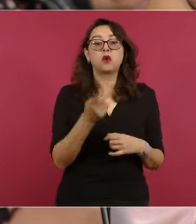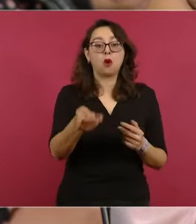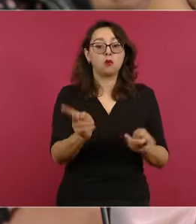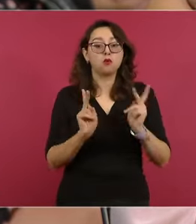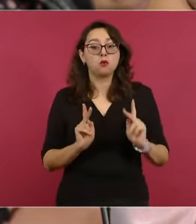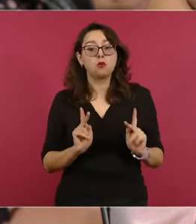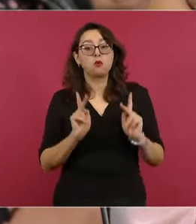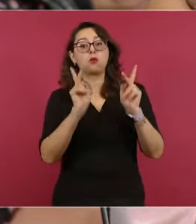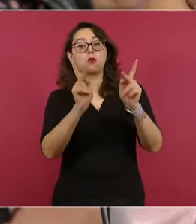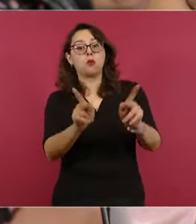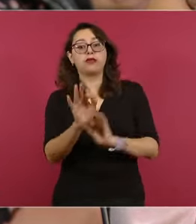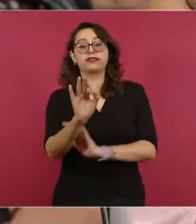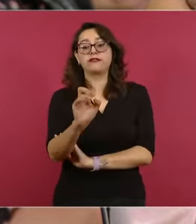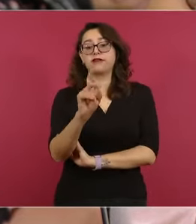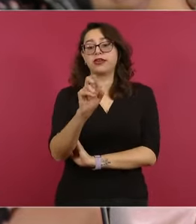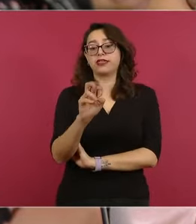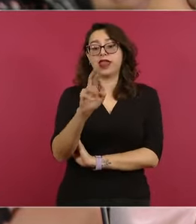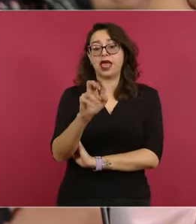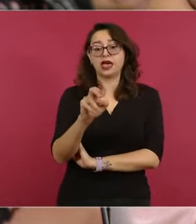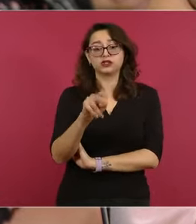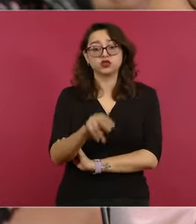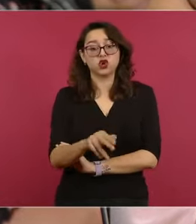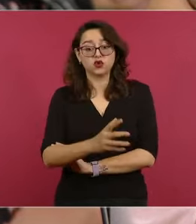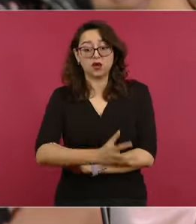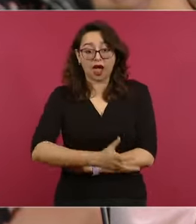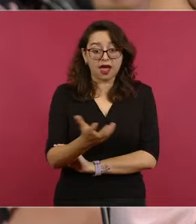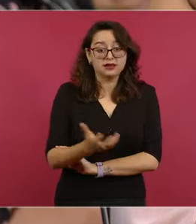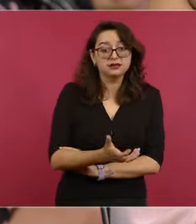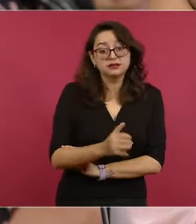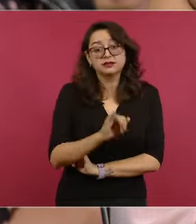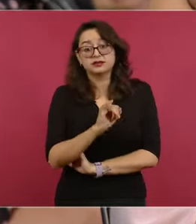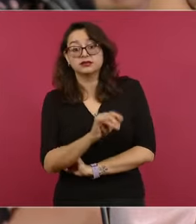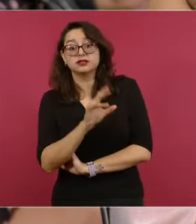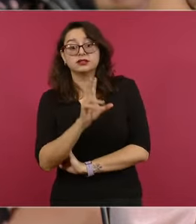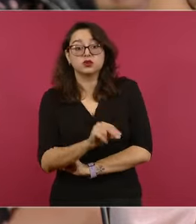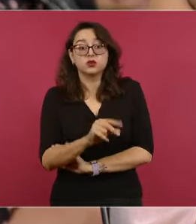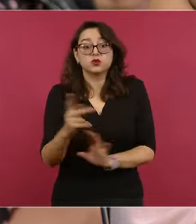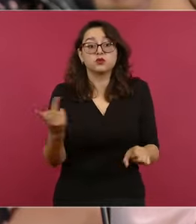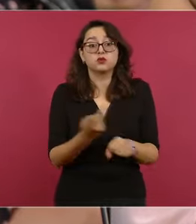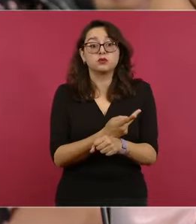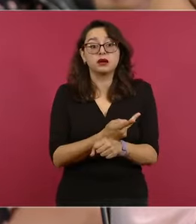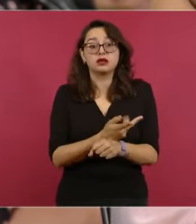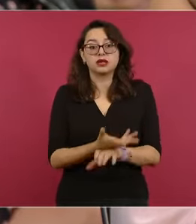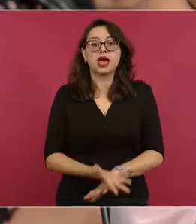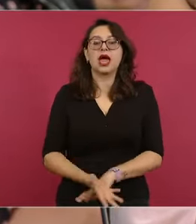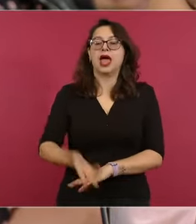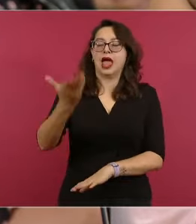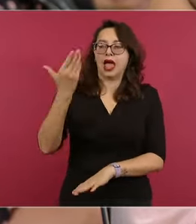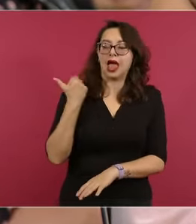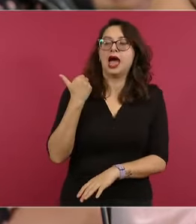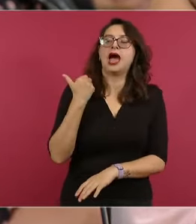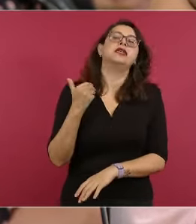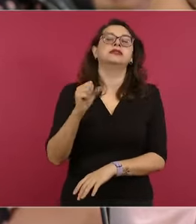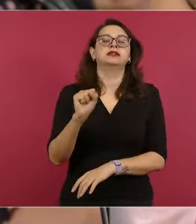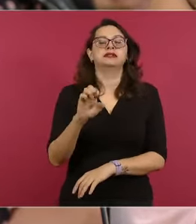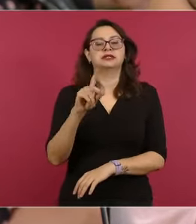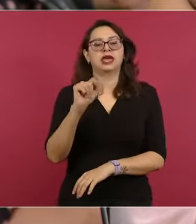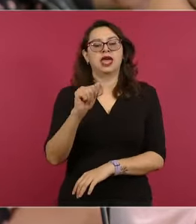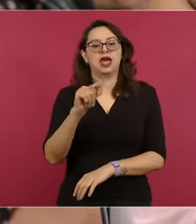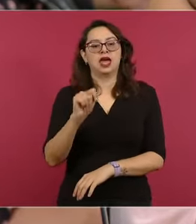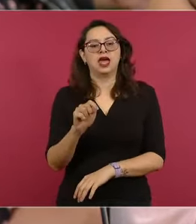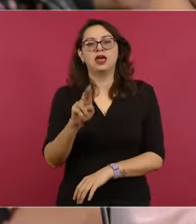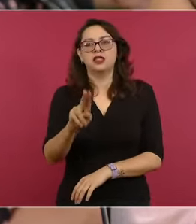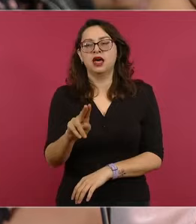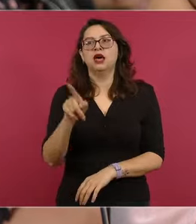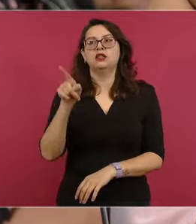hacer. Las obras que hizo el gobierno federal directamente de la SIDATO con Román Meyer se hicieron en La Lija,